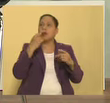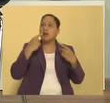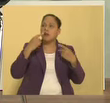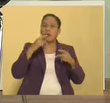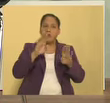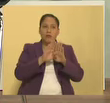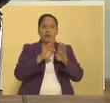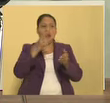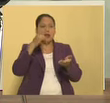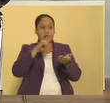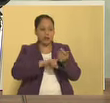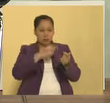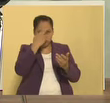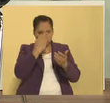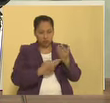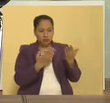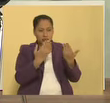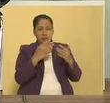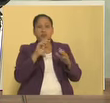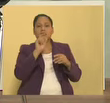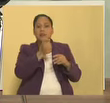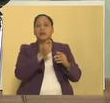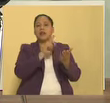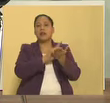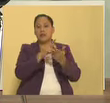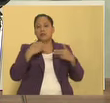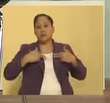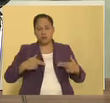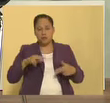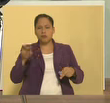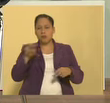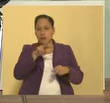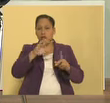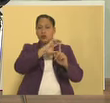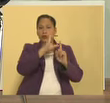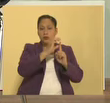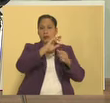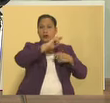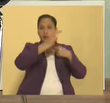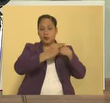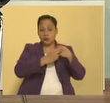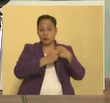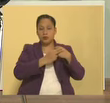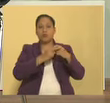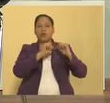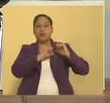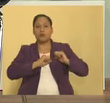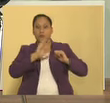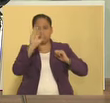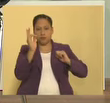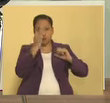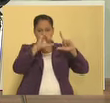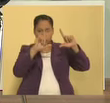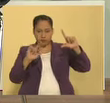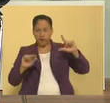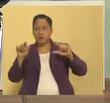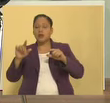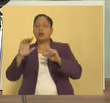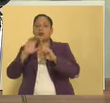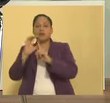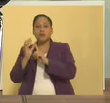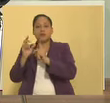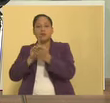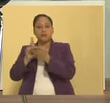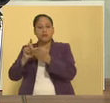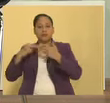presuntas violaciones, como lo dije ayer, a los derechos humanos. La Comisión Nacional es por autoridad federal y la Comisión de Derechos